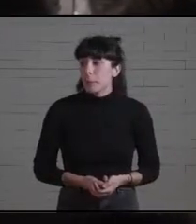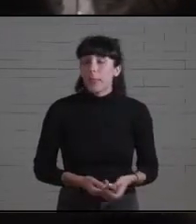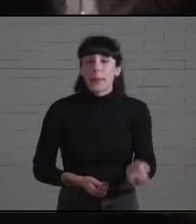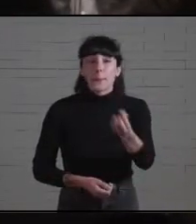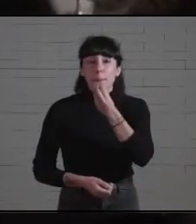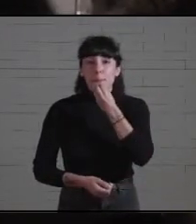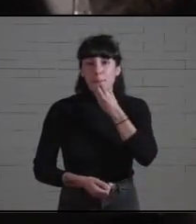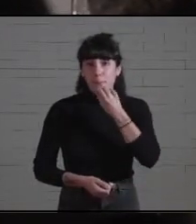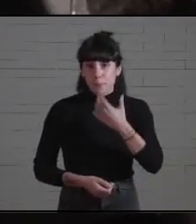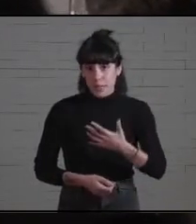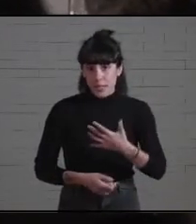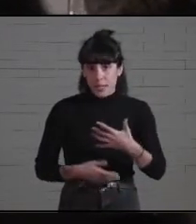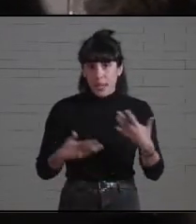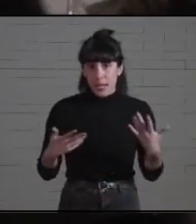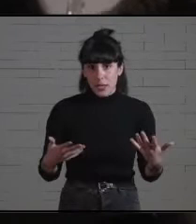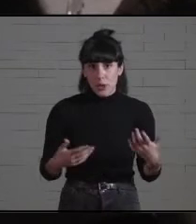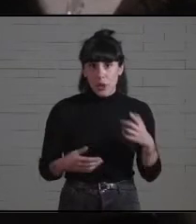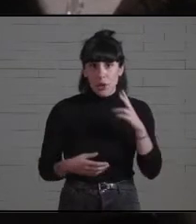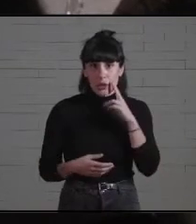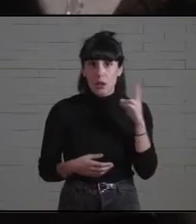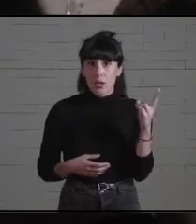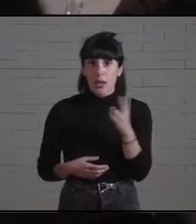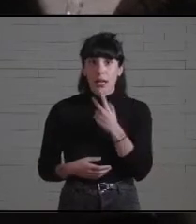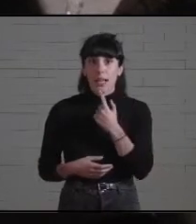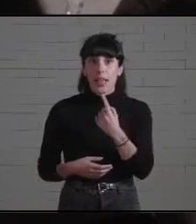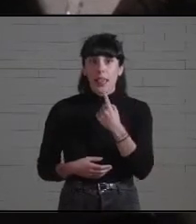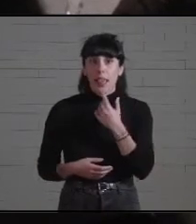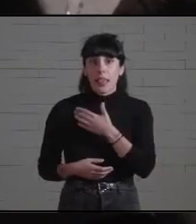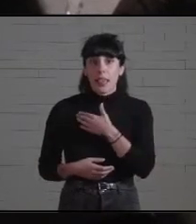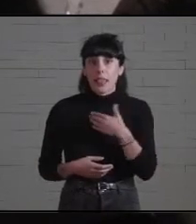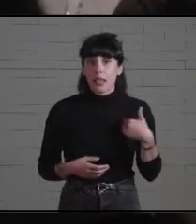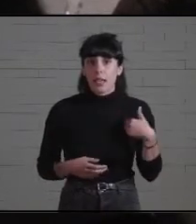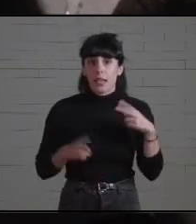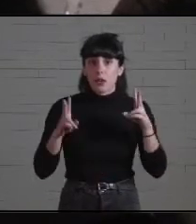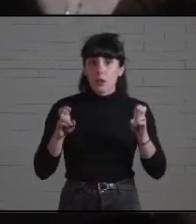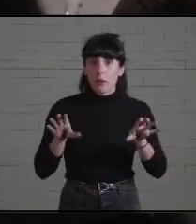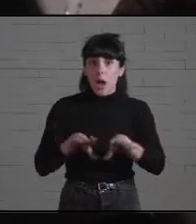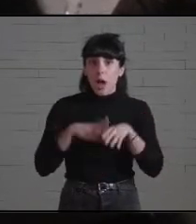Bien, entonces, aquí lo que quiero resaltar de las